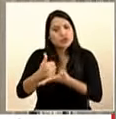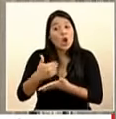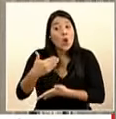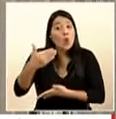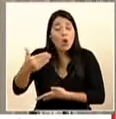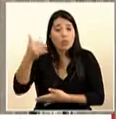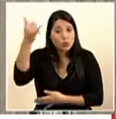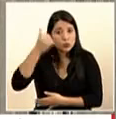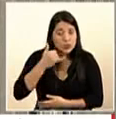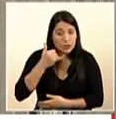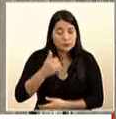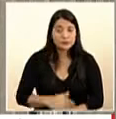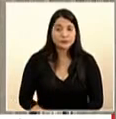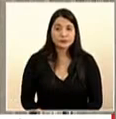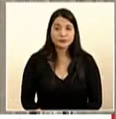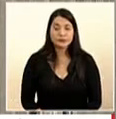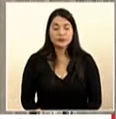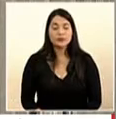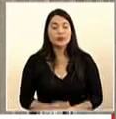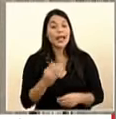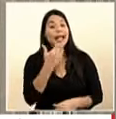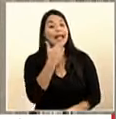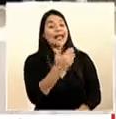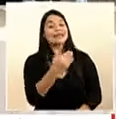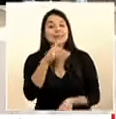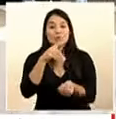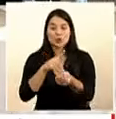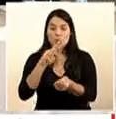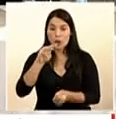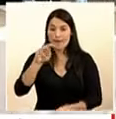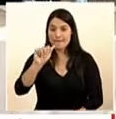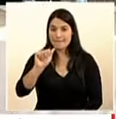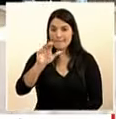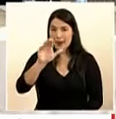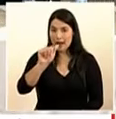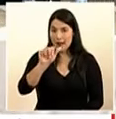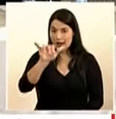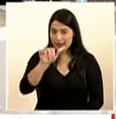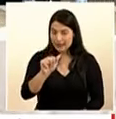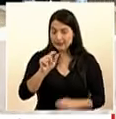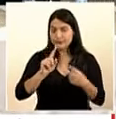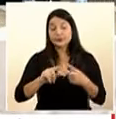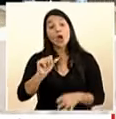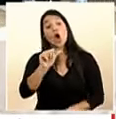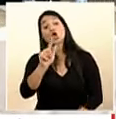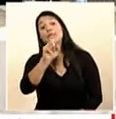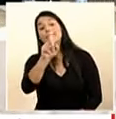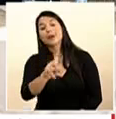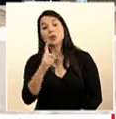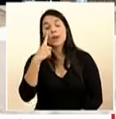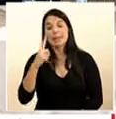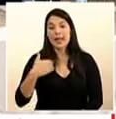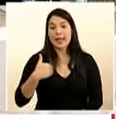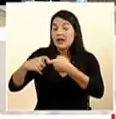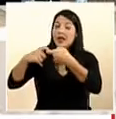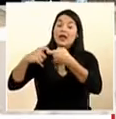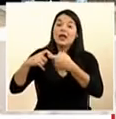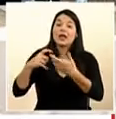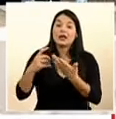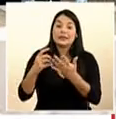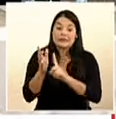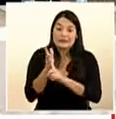llamados muchas gracias doctor macaya continuamos con otra consulta para el señor ministro de salud